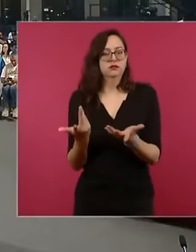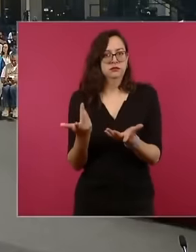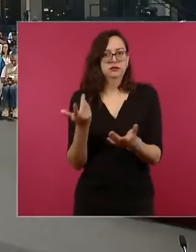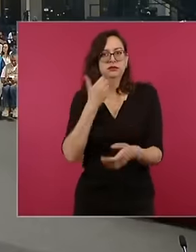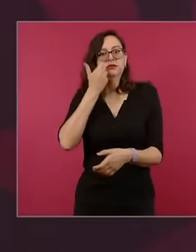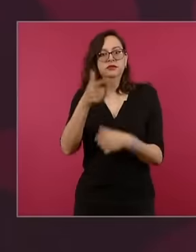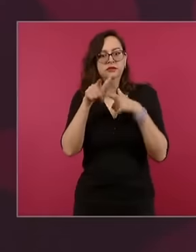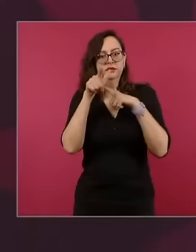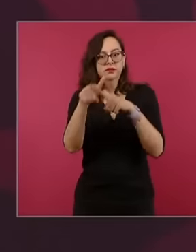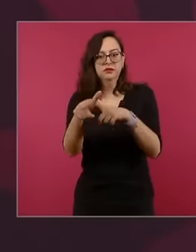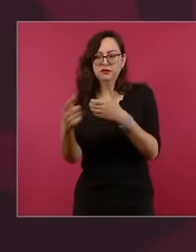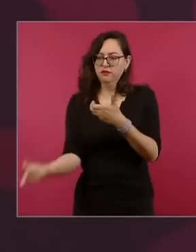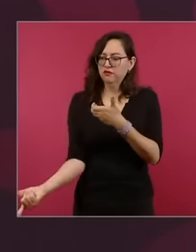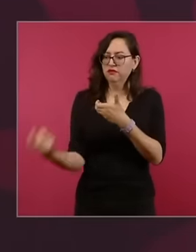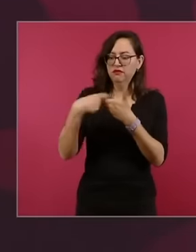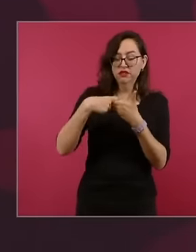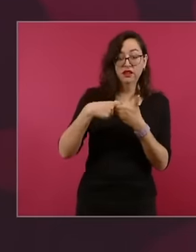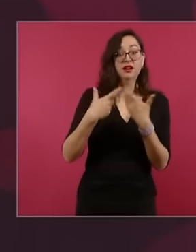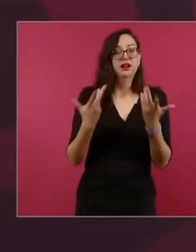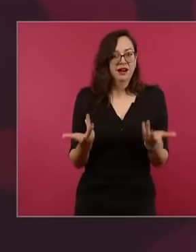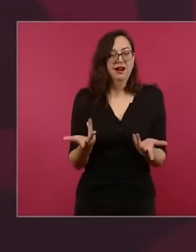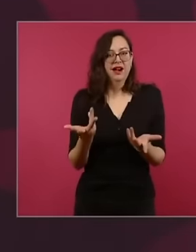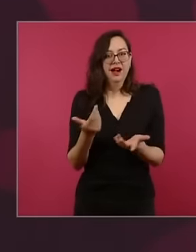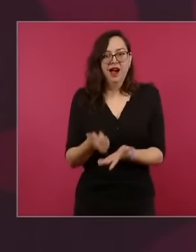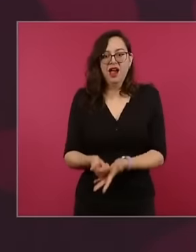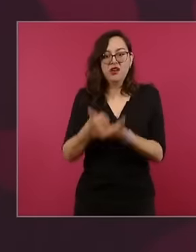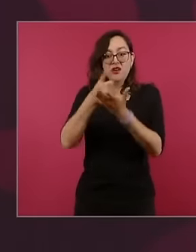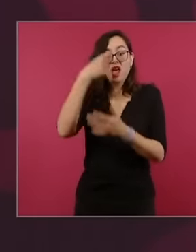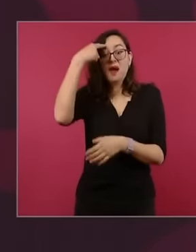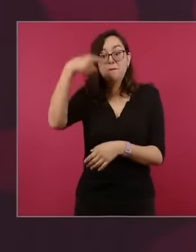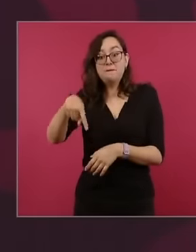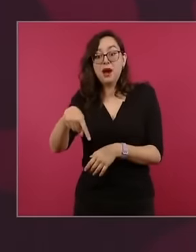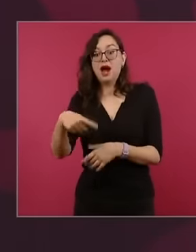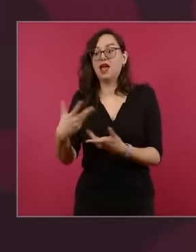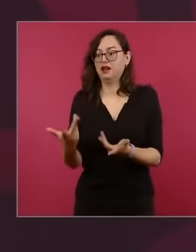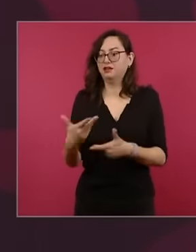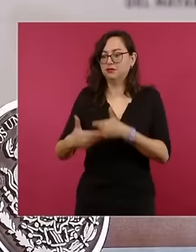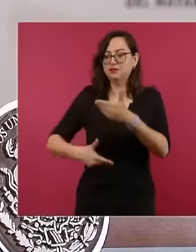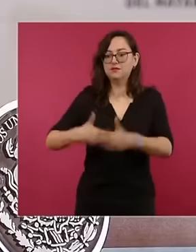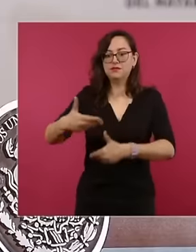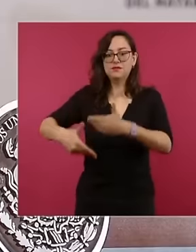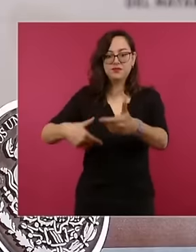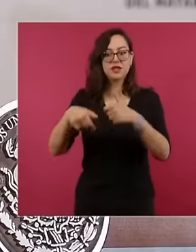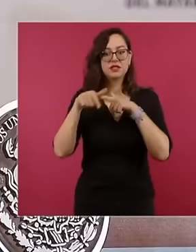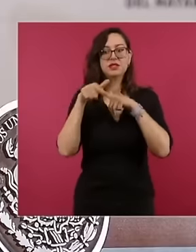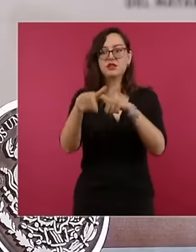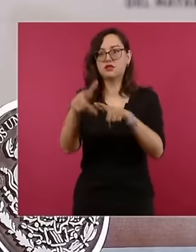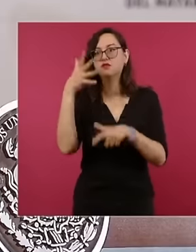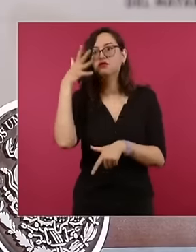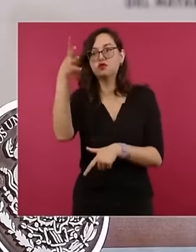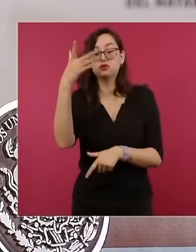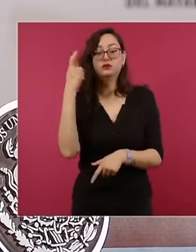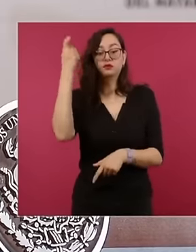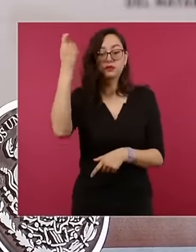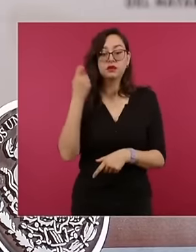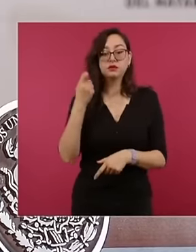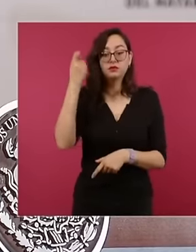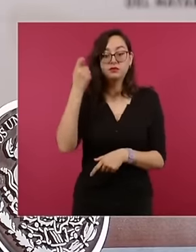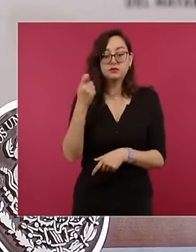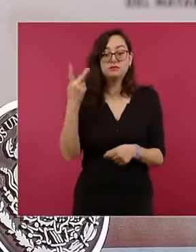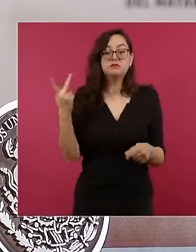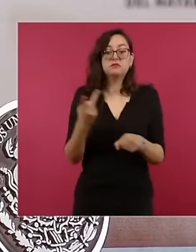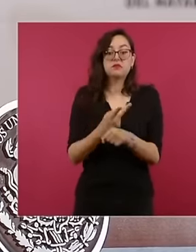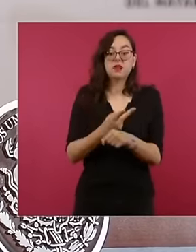cuenta pudieran afiliarse al IMSS existía, pero era una gran simulación, porque había todos los obstáculos,